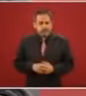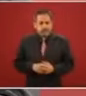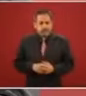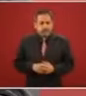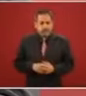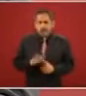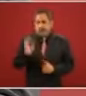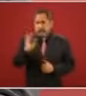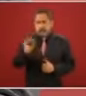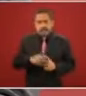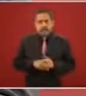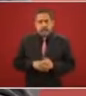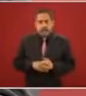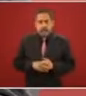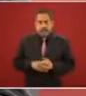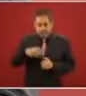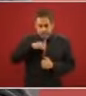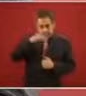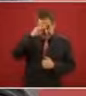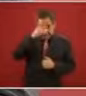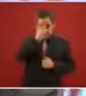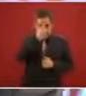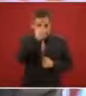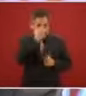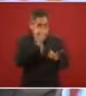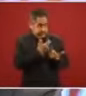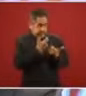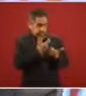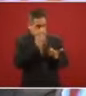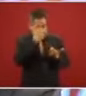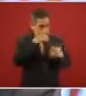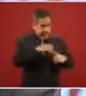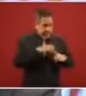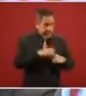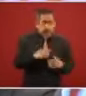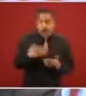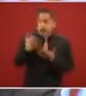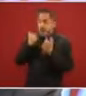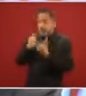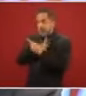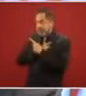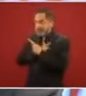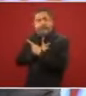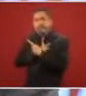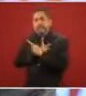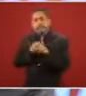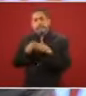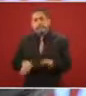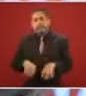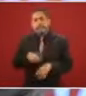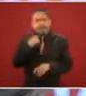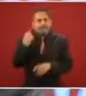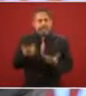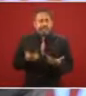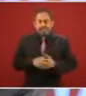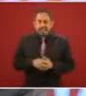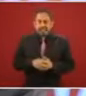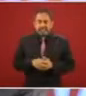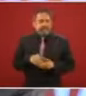Si pensamos nada más en lo material y no hay valores, puede ser una